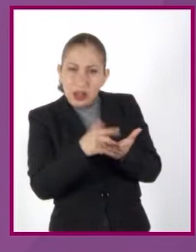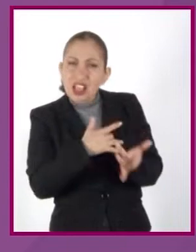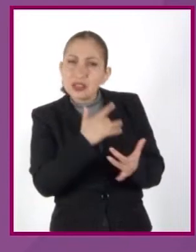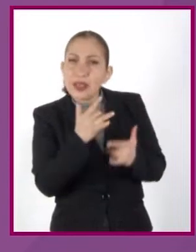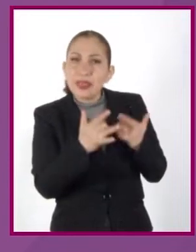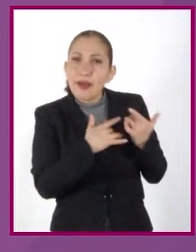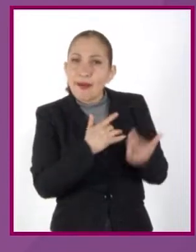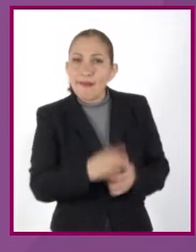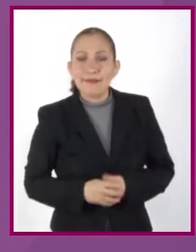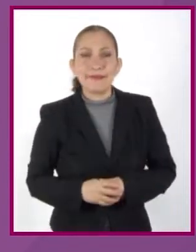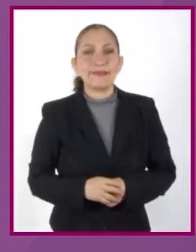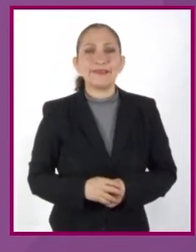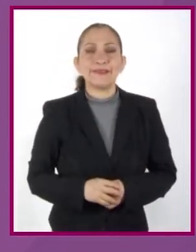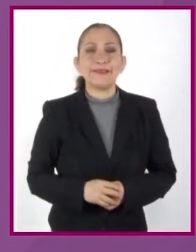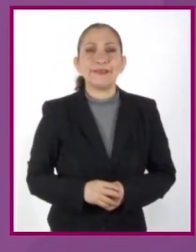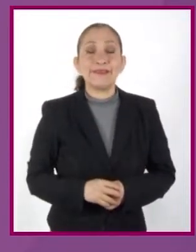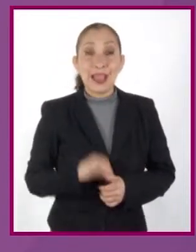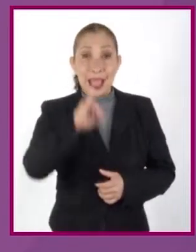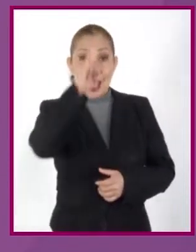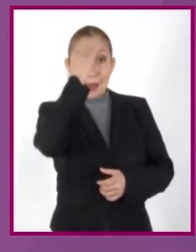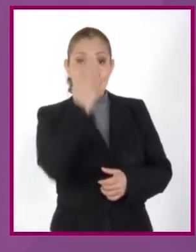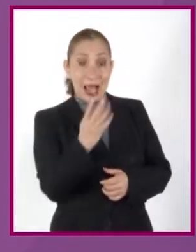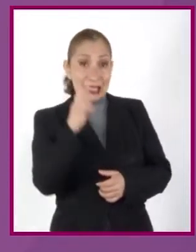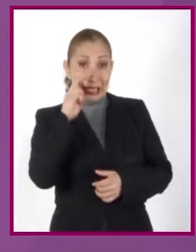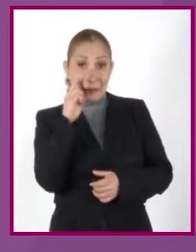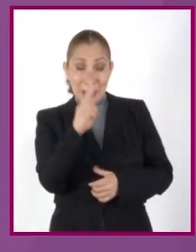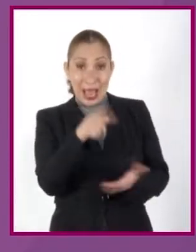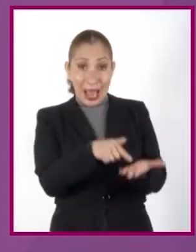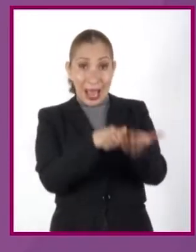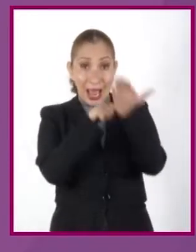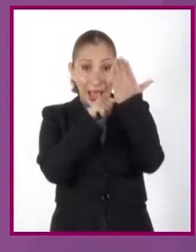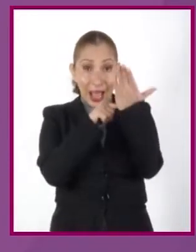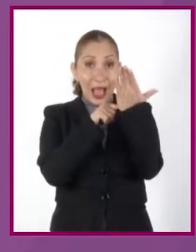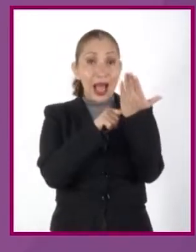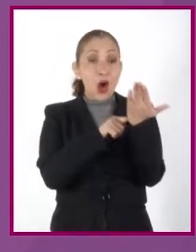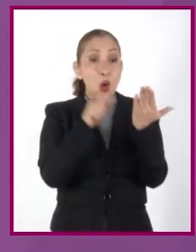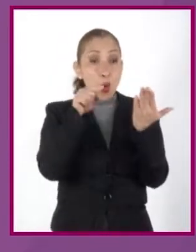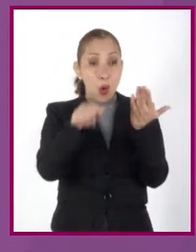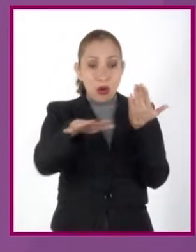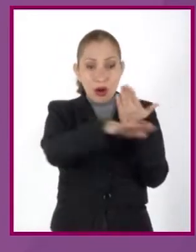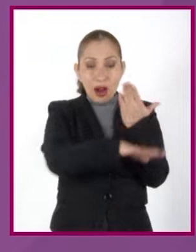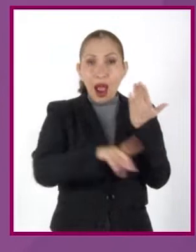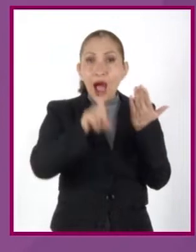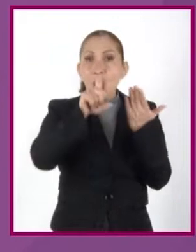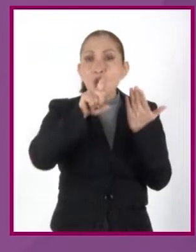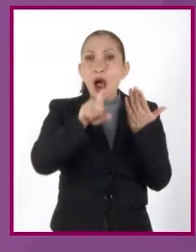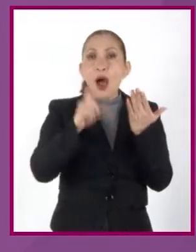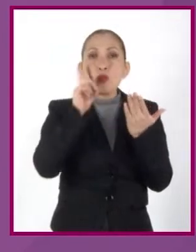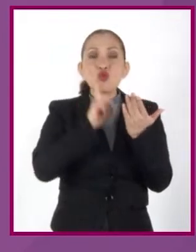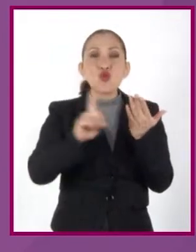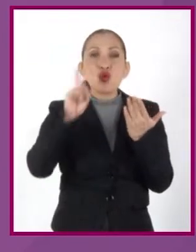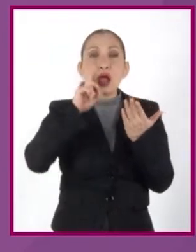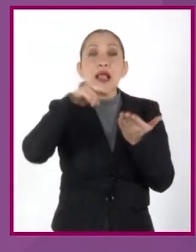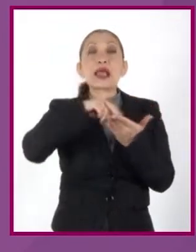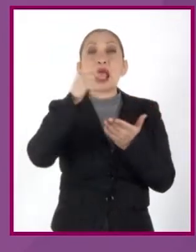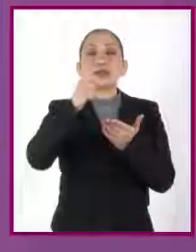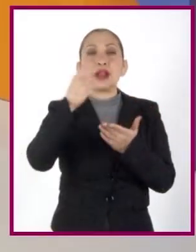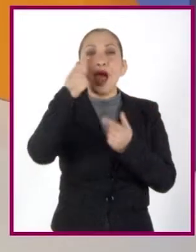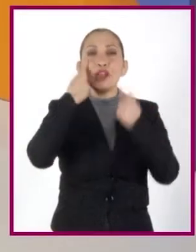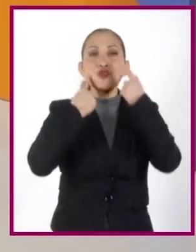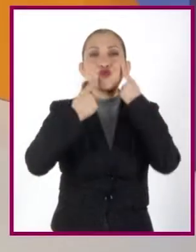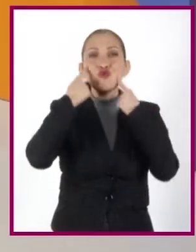les provoca? La imagen en la que se nos presenta una figura sobre un lago, a mí me recuerda a la leyenda de La